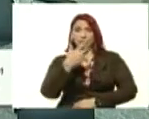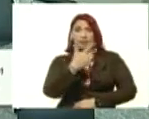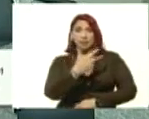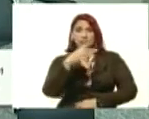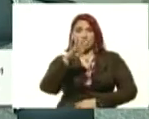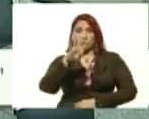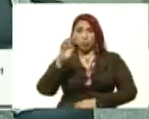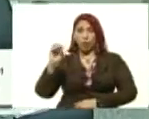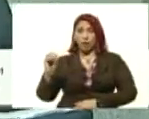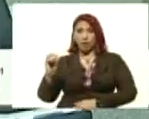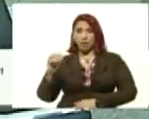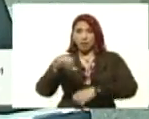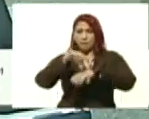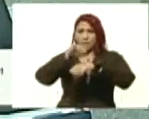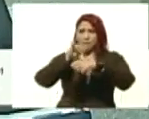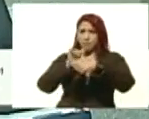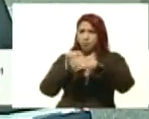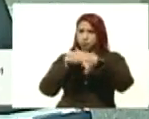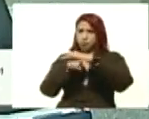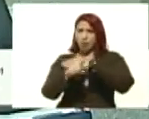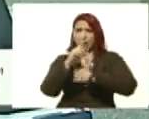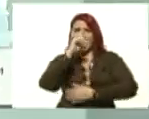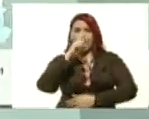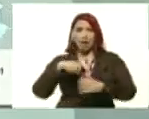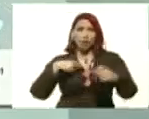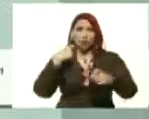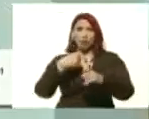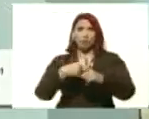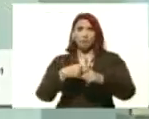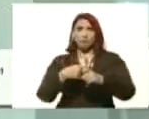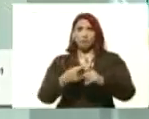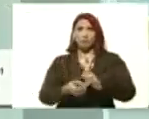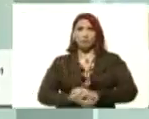340 intervenciones quirúrgicas al año.